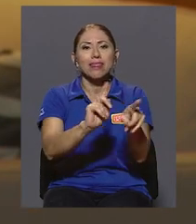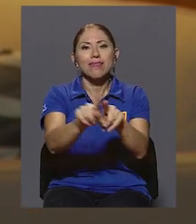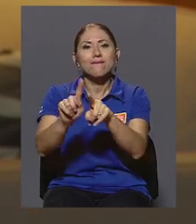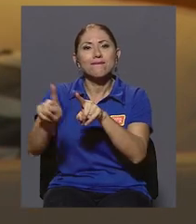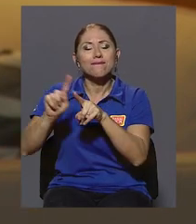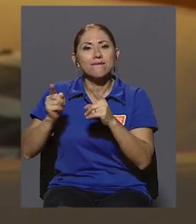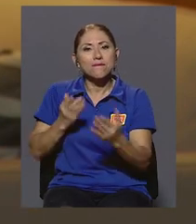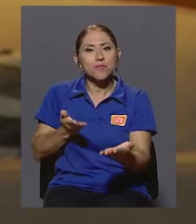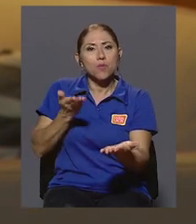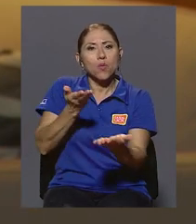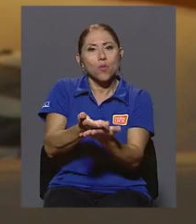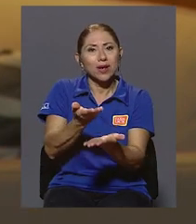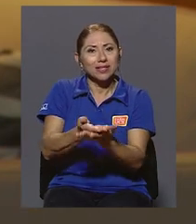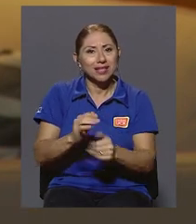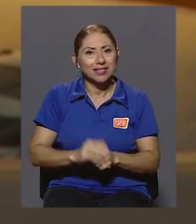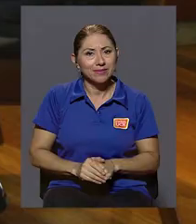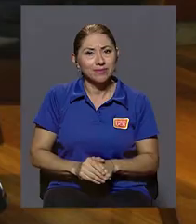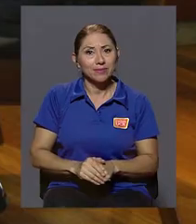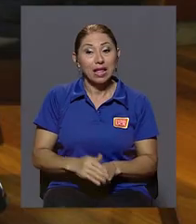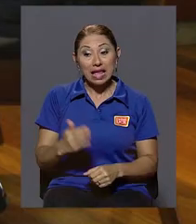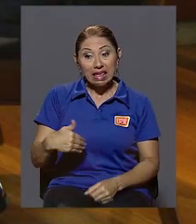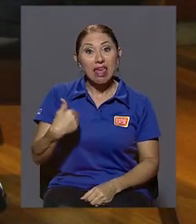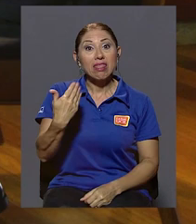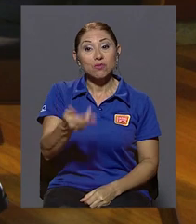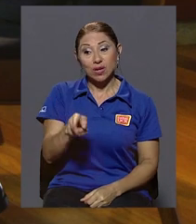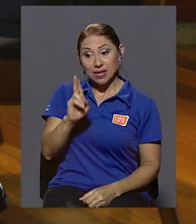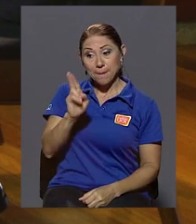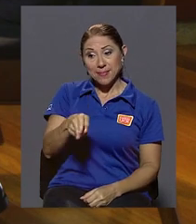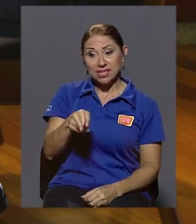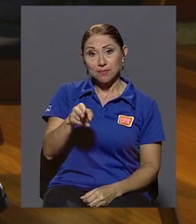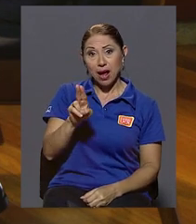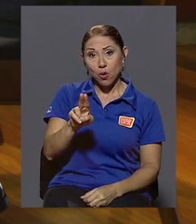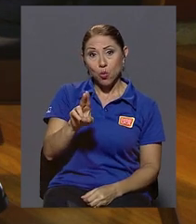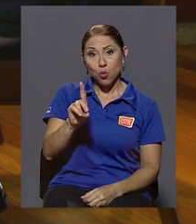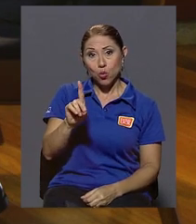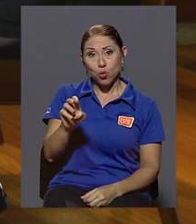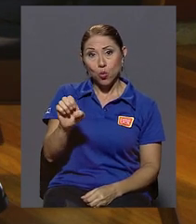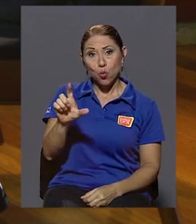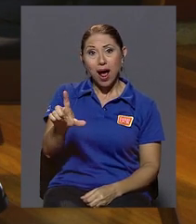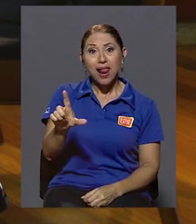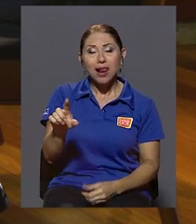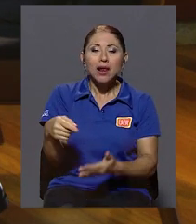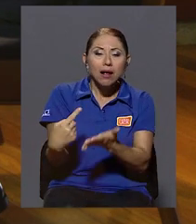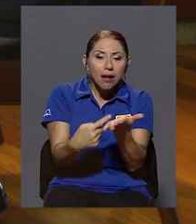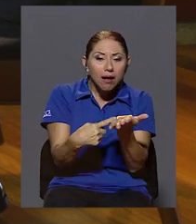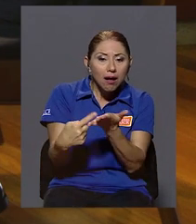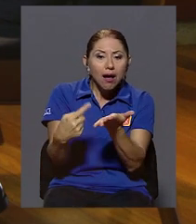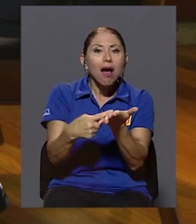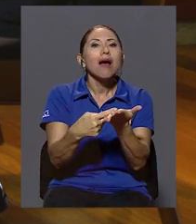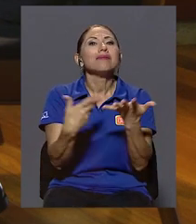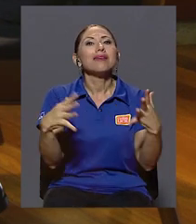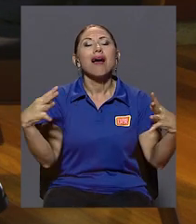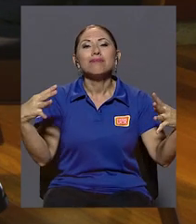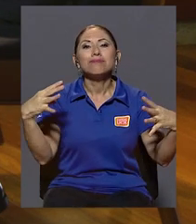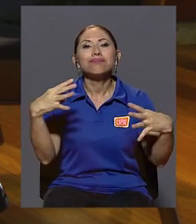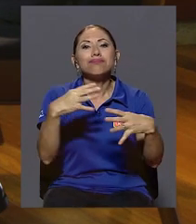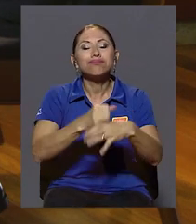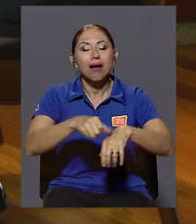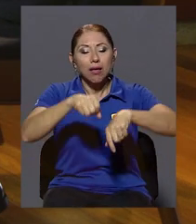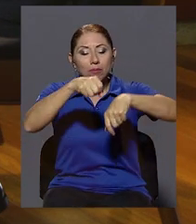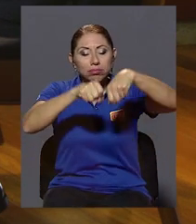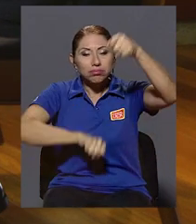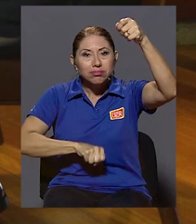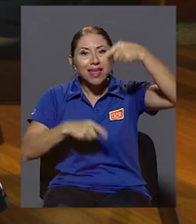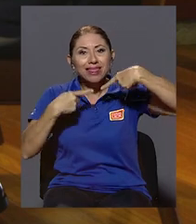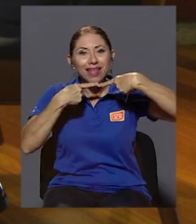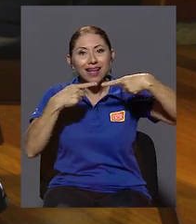luego encuentran en la misma UDUAL una expresión concreta, una declaración, y luego